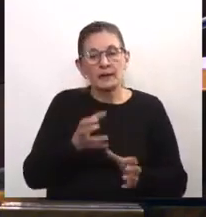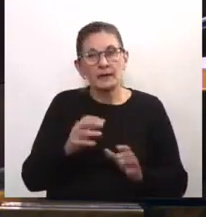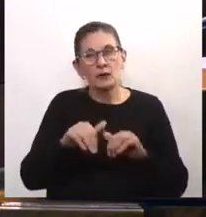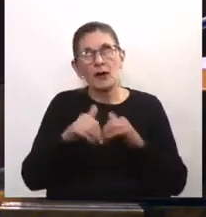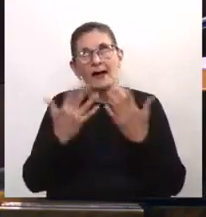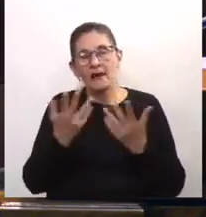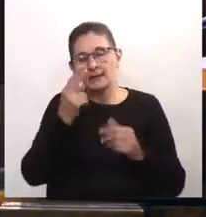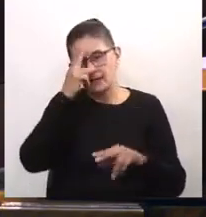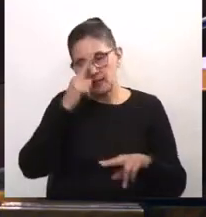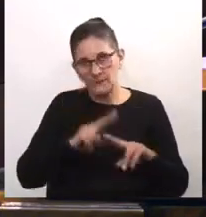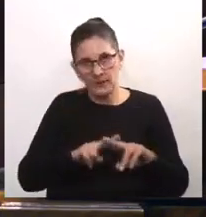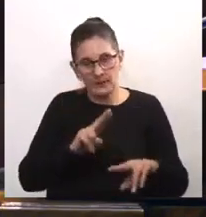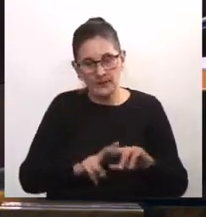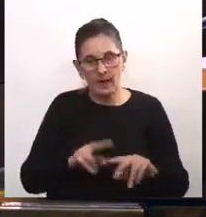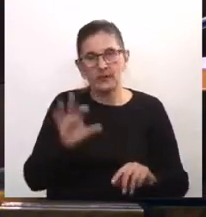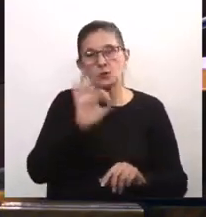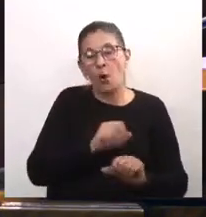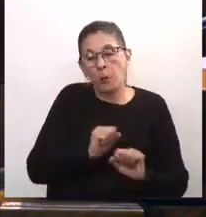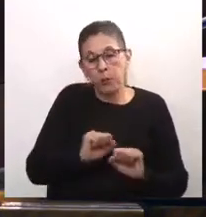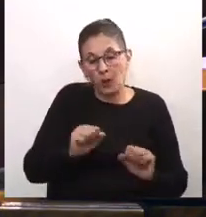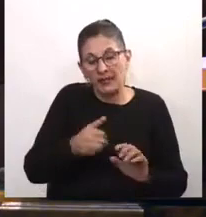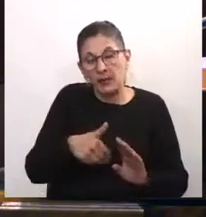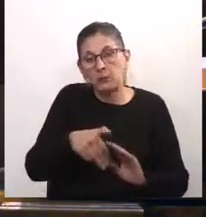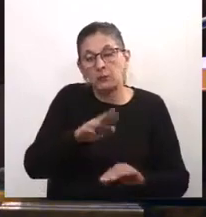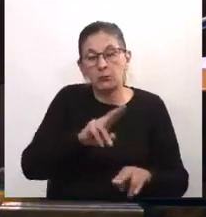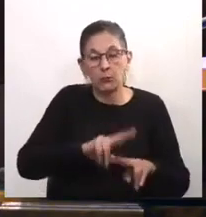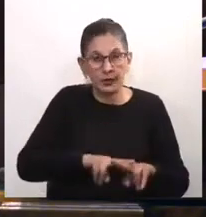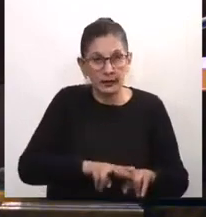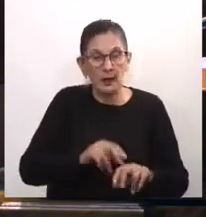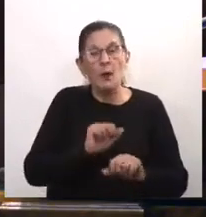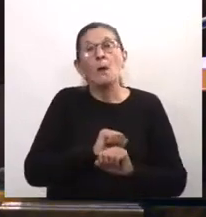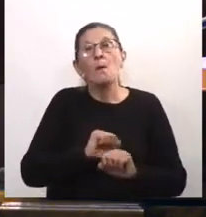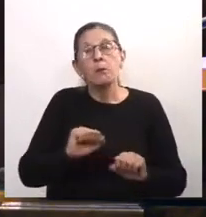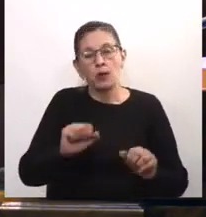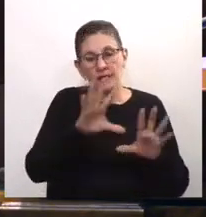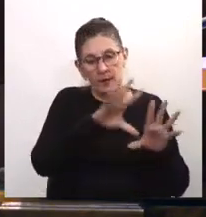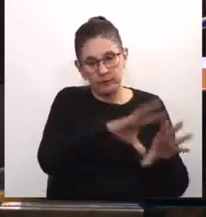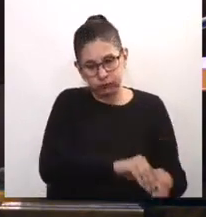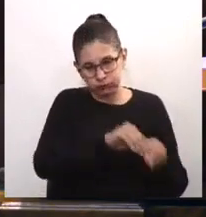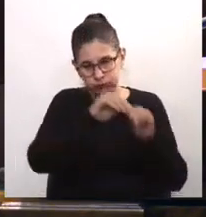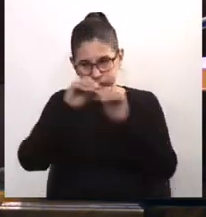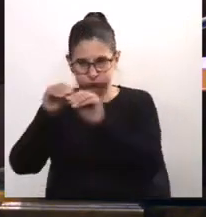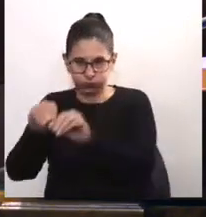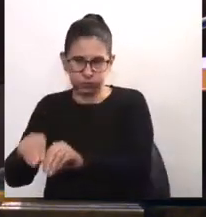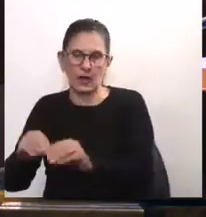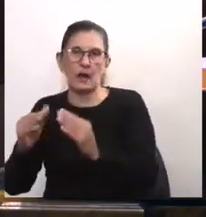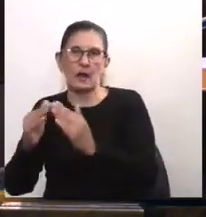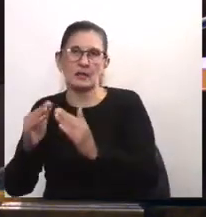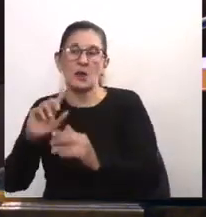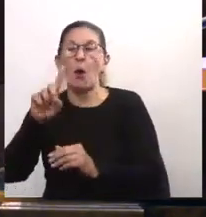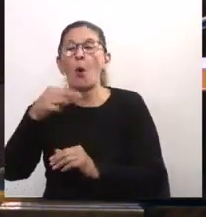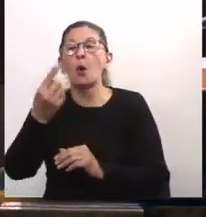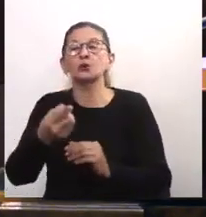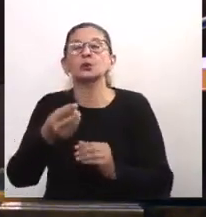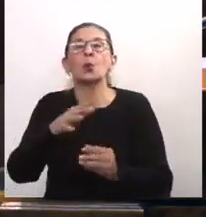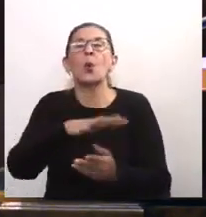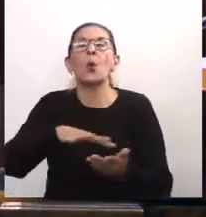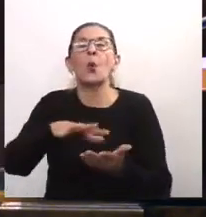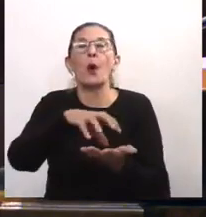graves enfermedades, incluso con riesgo de muerte, podrán ser llevadas a refugios u otros lugares donde pueden